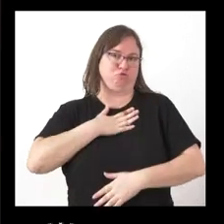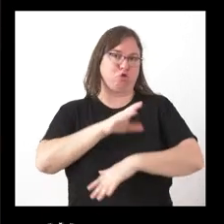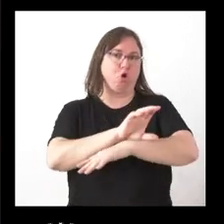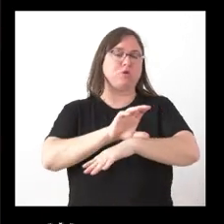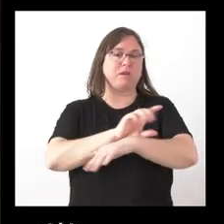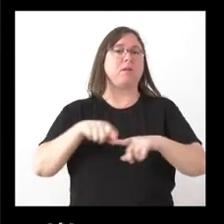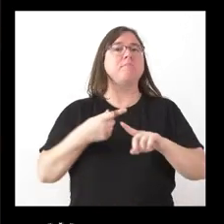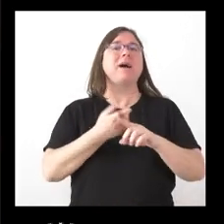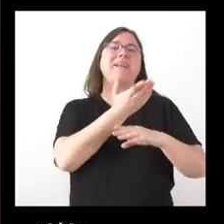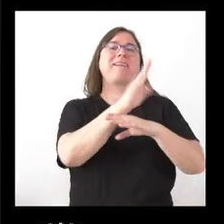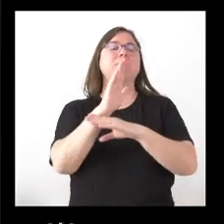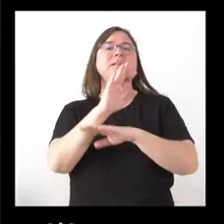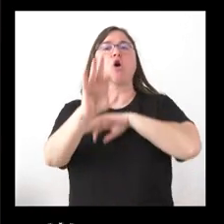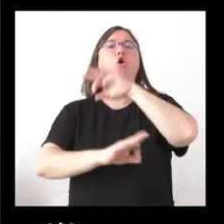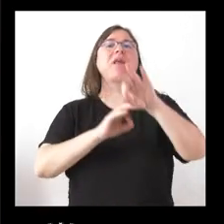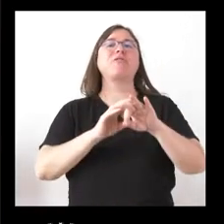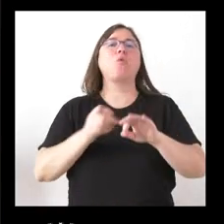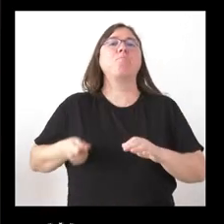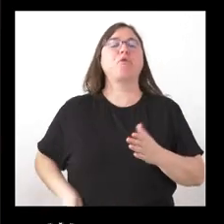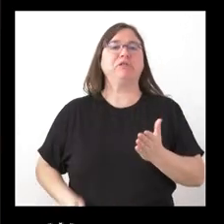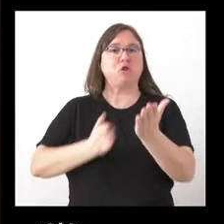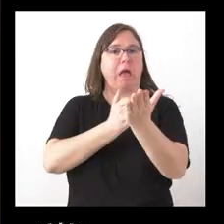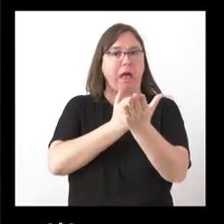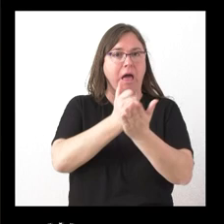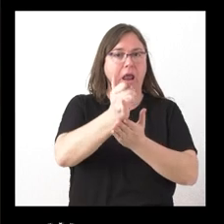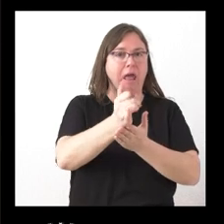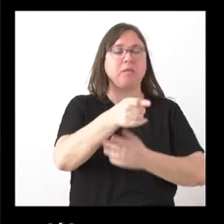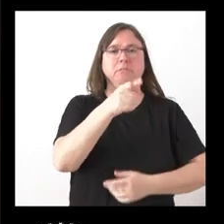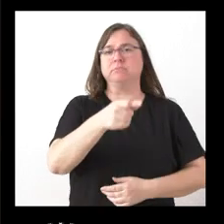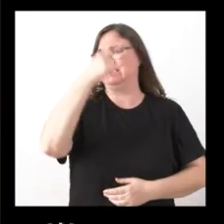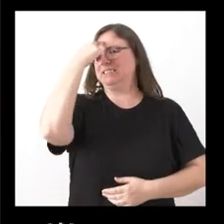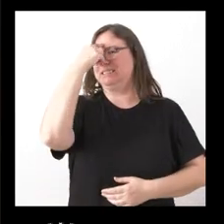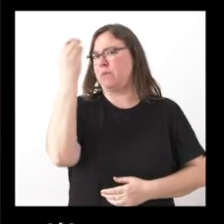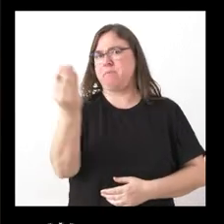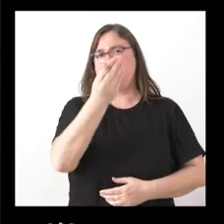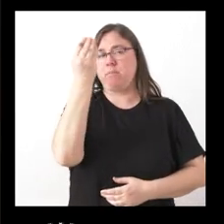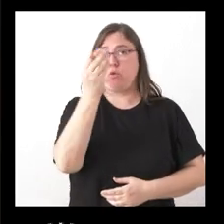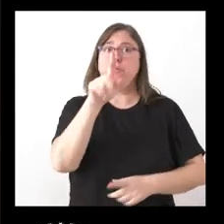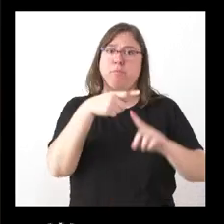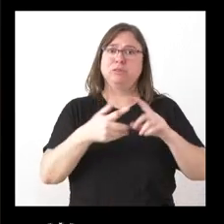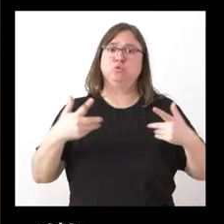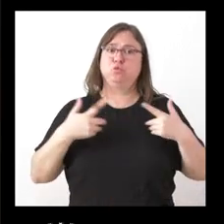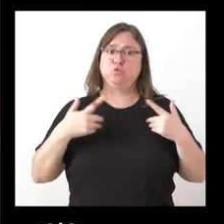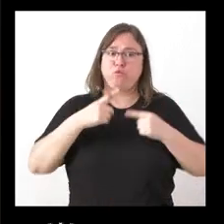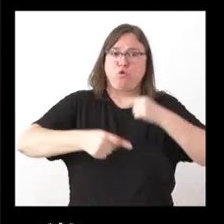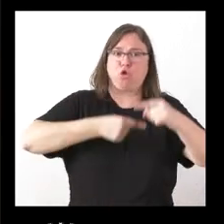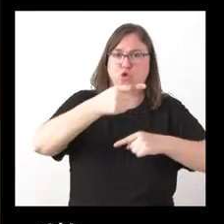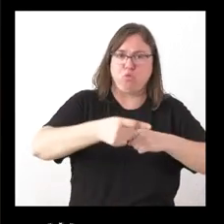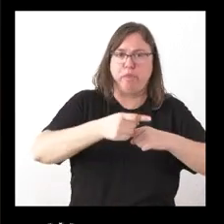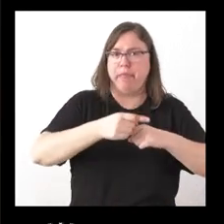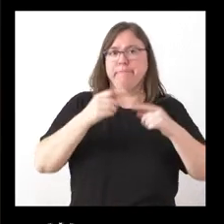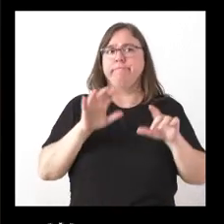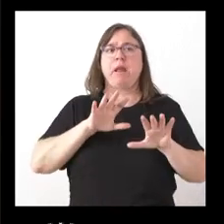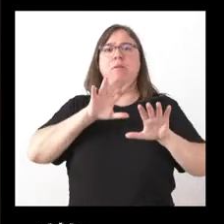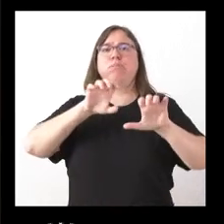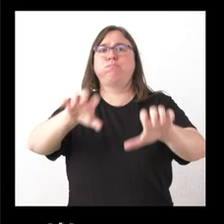los representantes de las organizaciones profesionales agrarias que son los que mejores mejor conocen y sufren las consecuencias de esta lacra de los